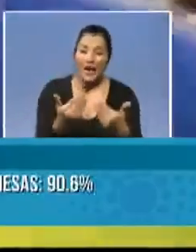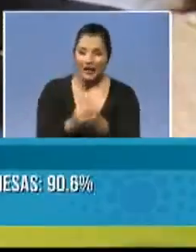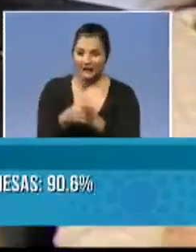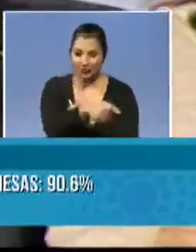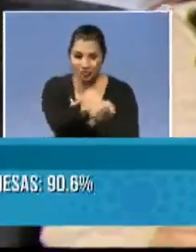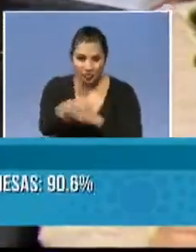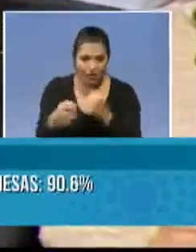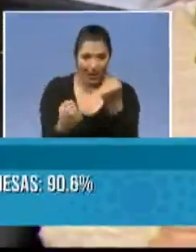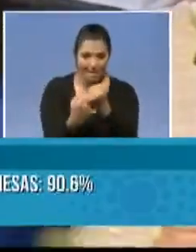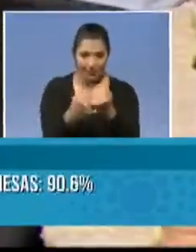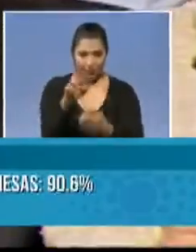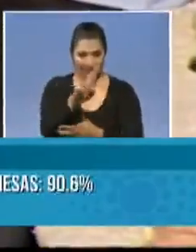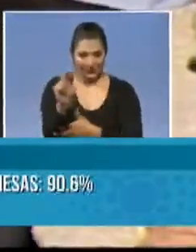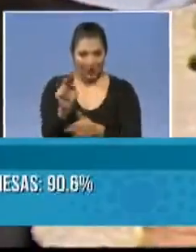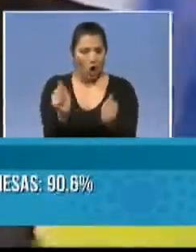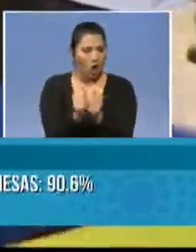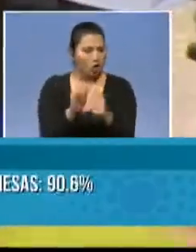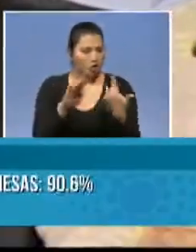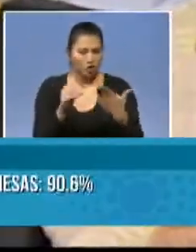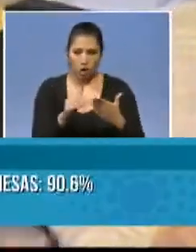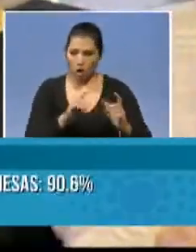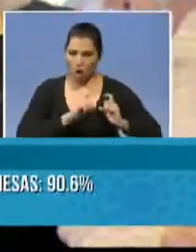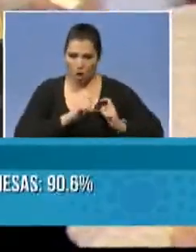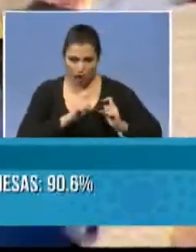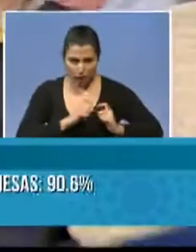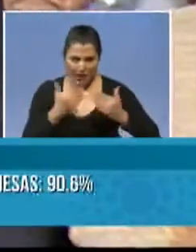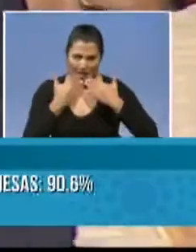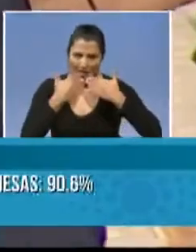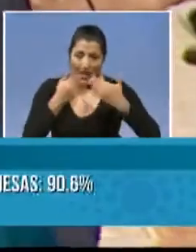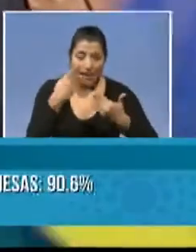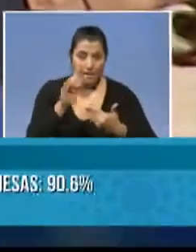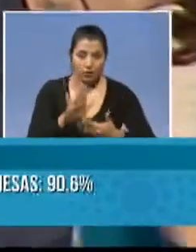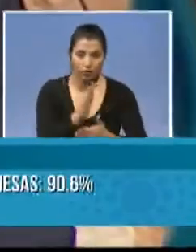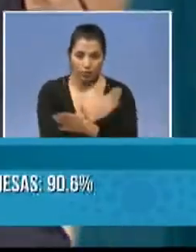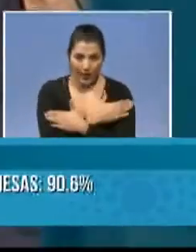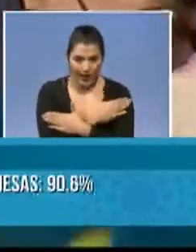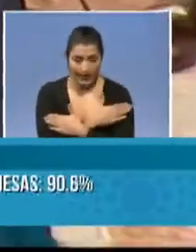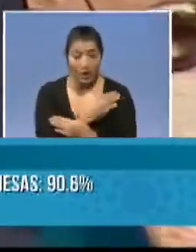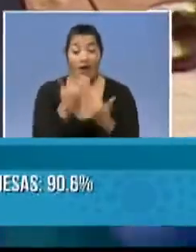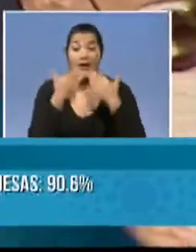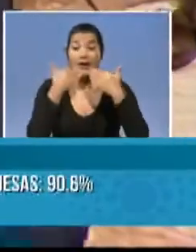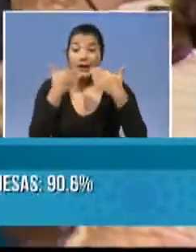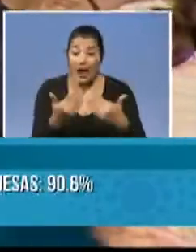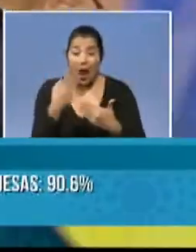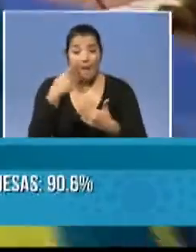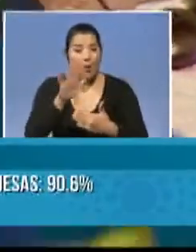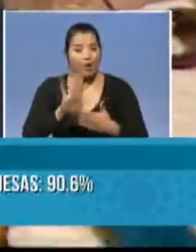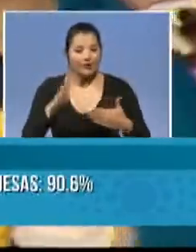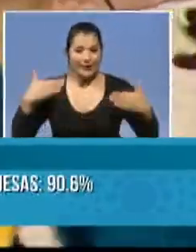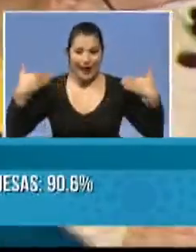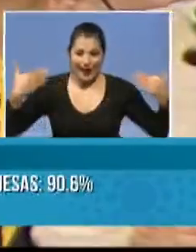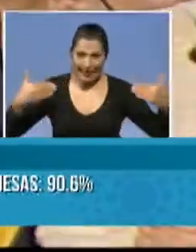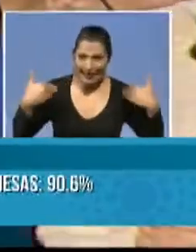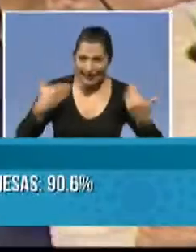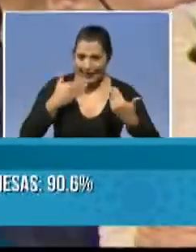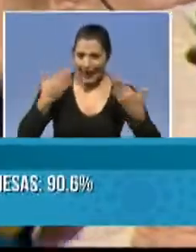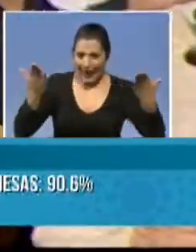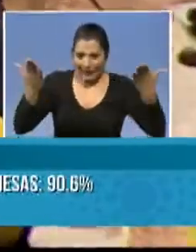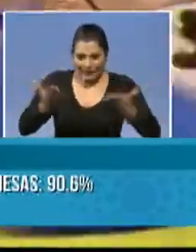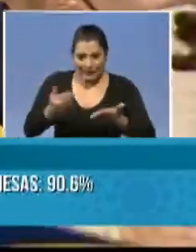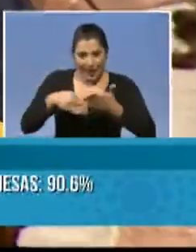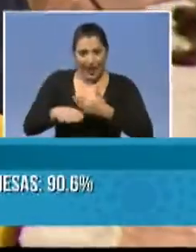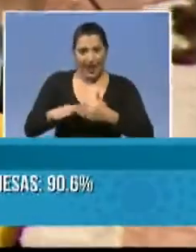restauradores, de todo corazón. Gracias por ese cariño. Gracias por esa alegría con la que nos recibieron